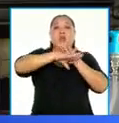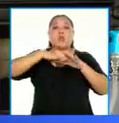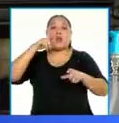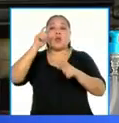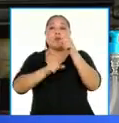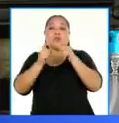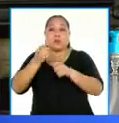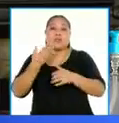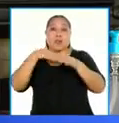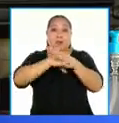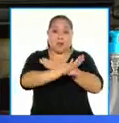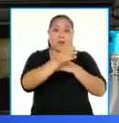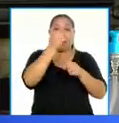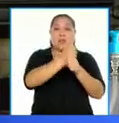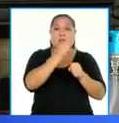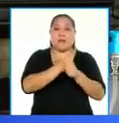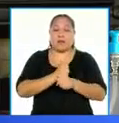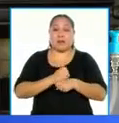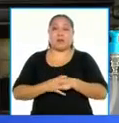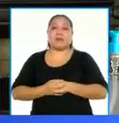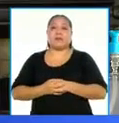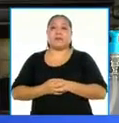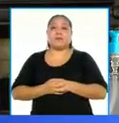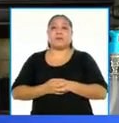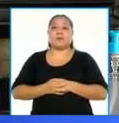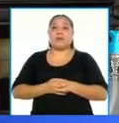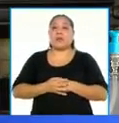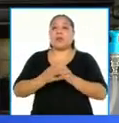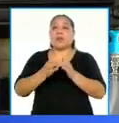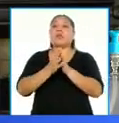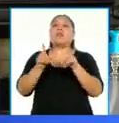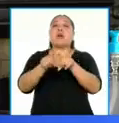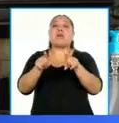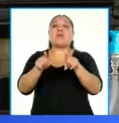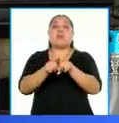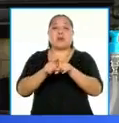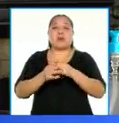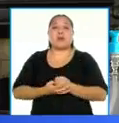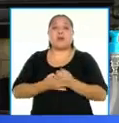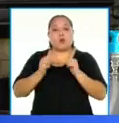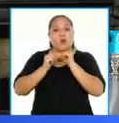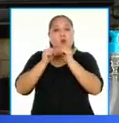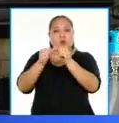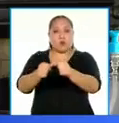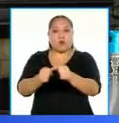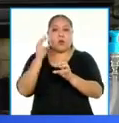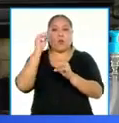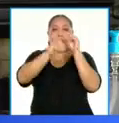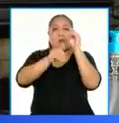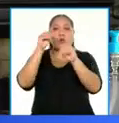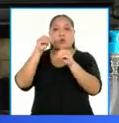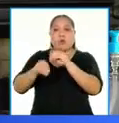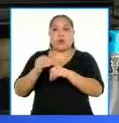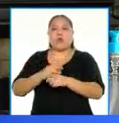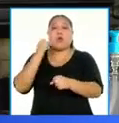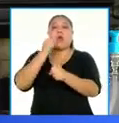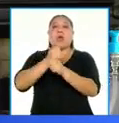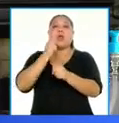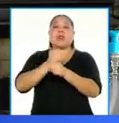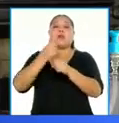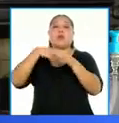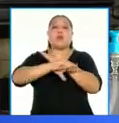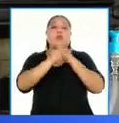labor presencial o semipresencial y, por supuesto, continuar implementando el